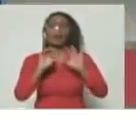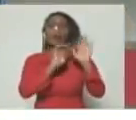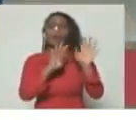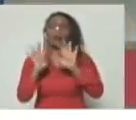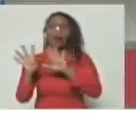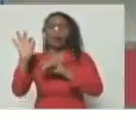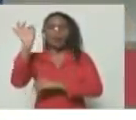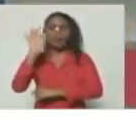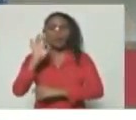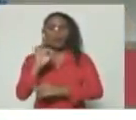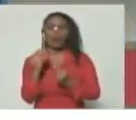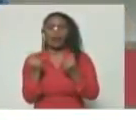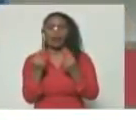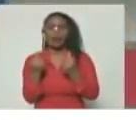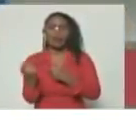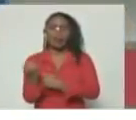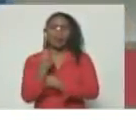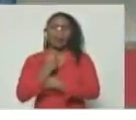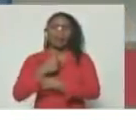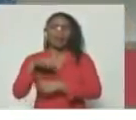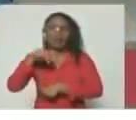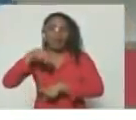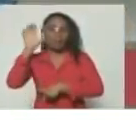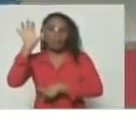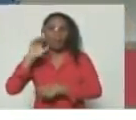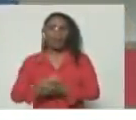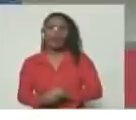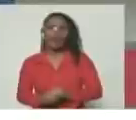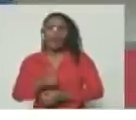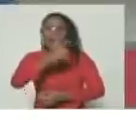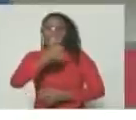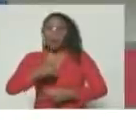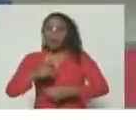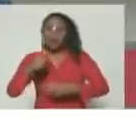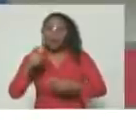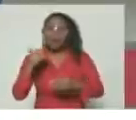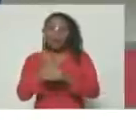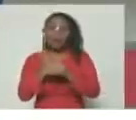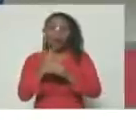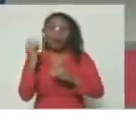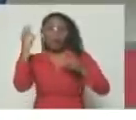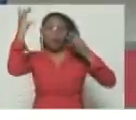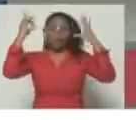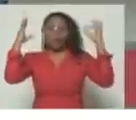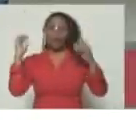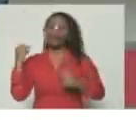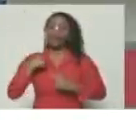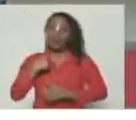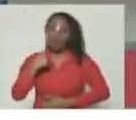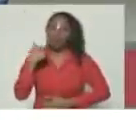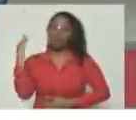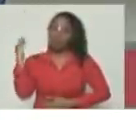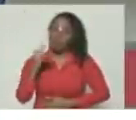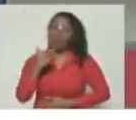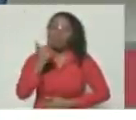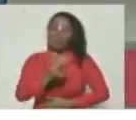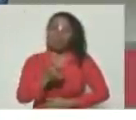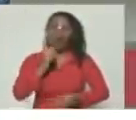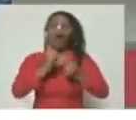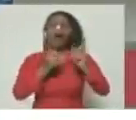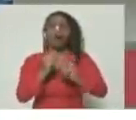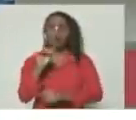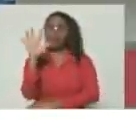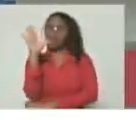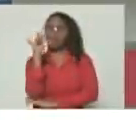ingreso en riquezas del país. Y la gente empezó a hacer cosas. Yo lo vengo diciendo, alertando. Algunos se